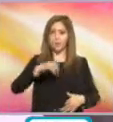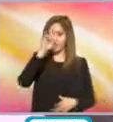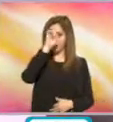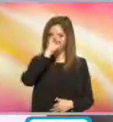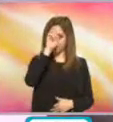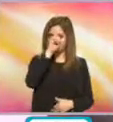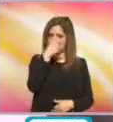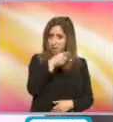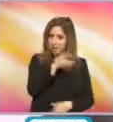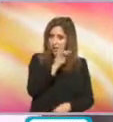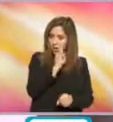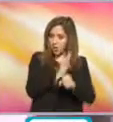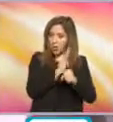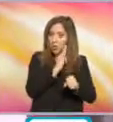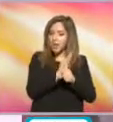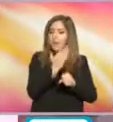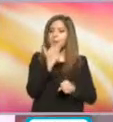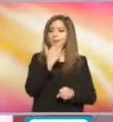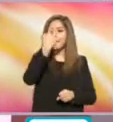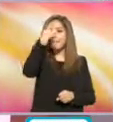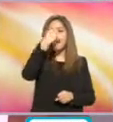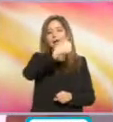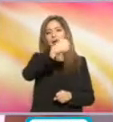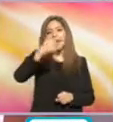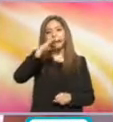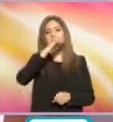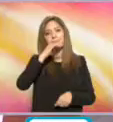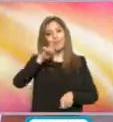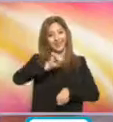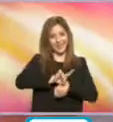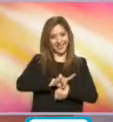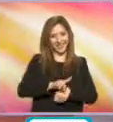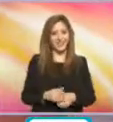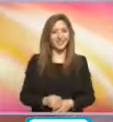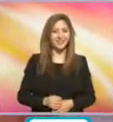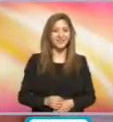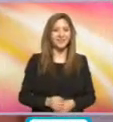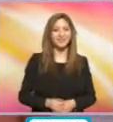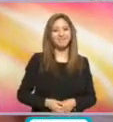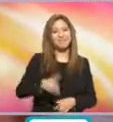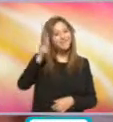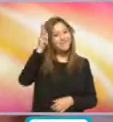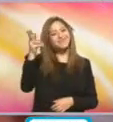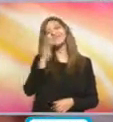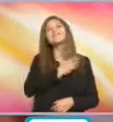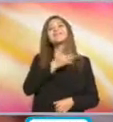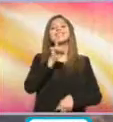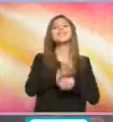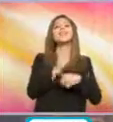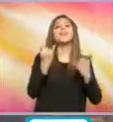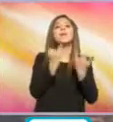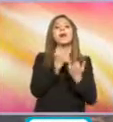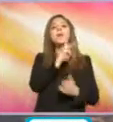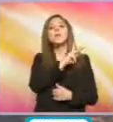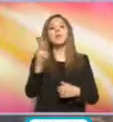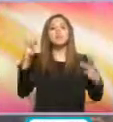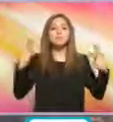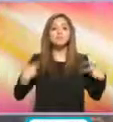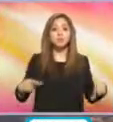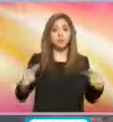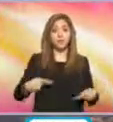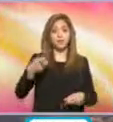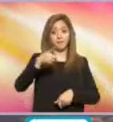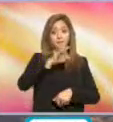que pues pueden ser muy buenas para nuestras madres en su día. Hola, buenos días, buenos días al público, buenos días a las madres,